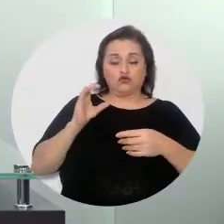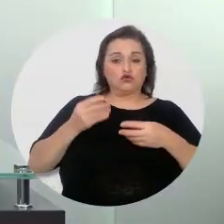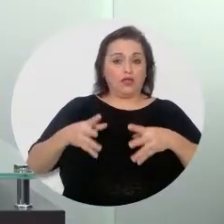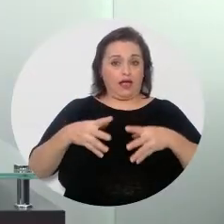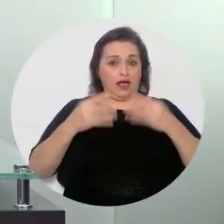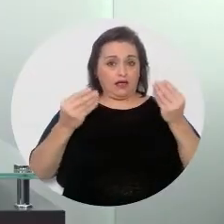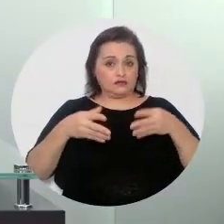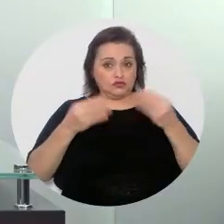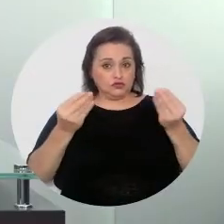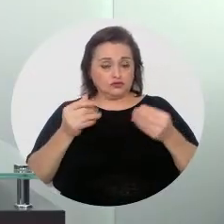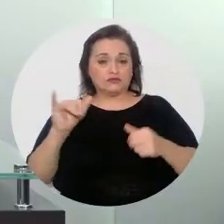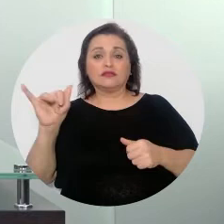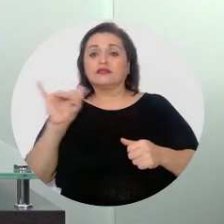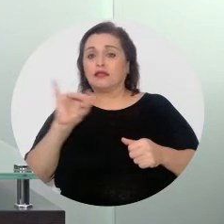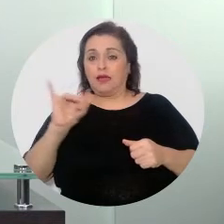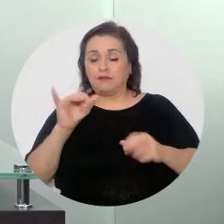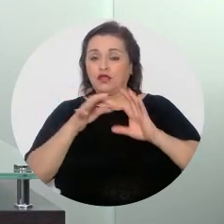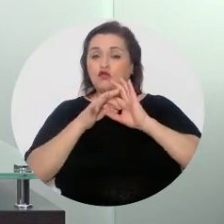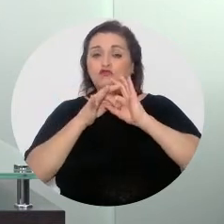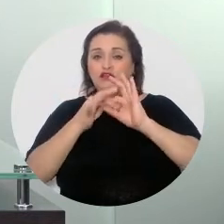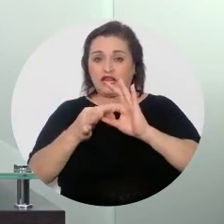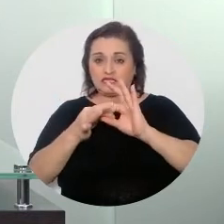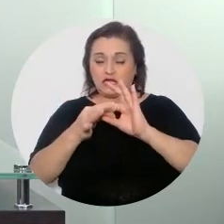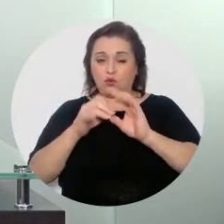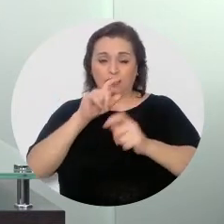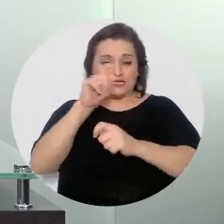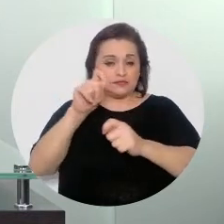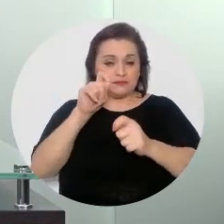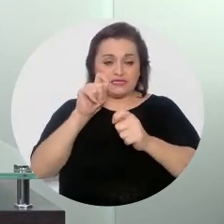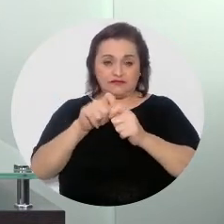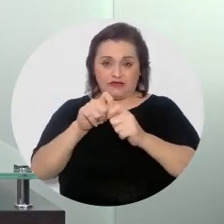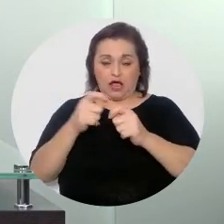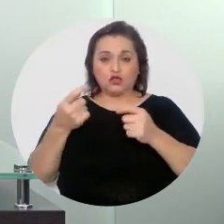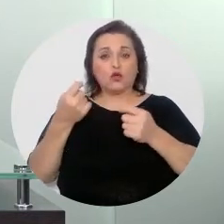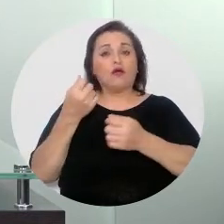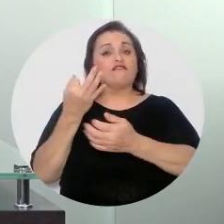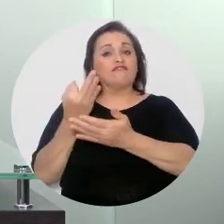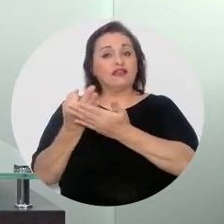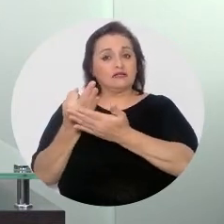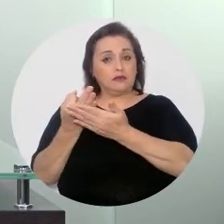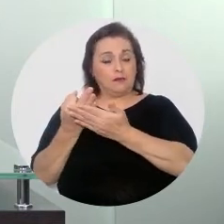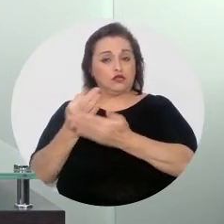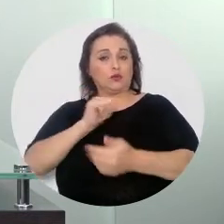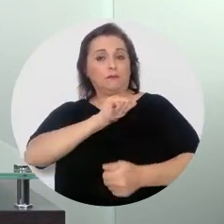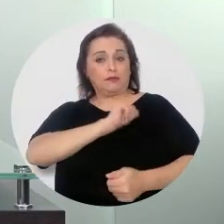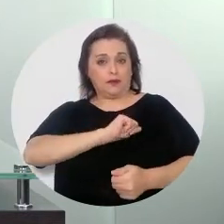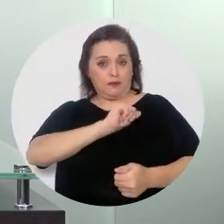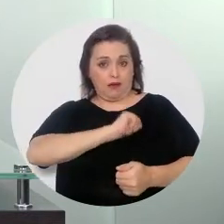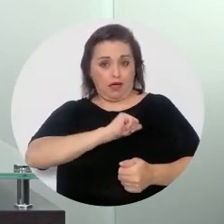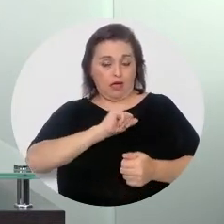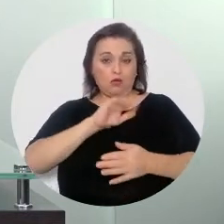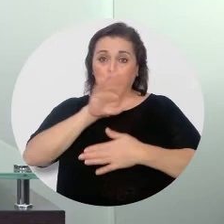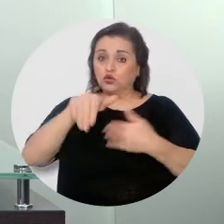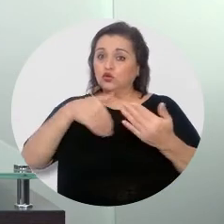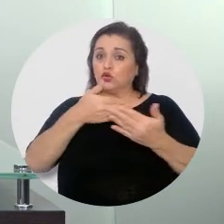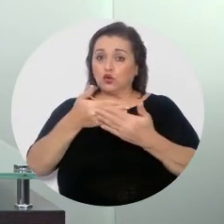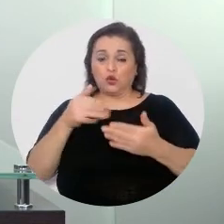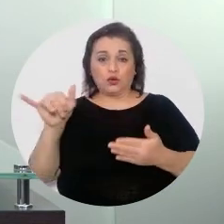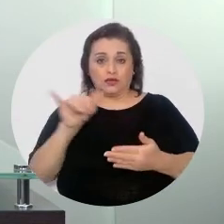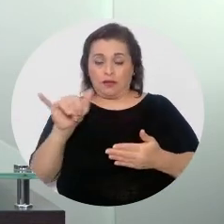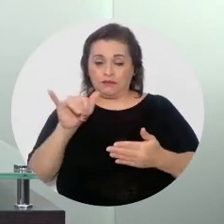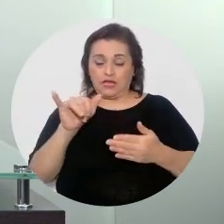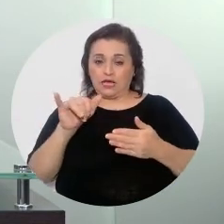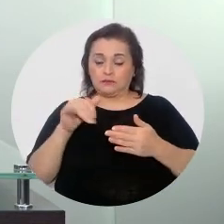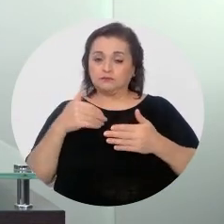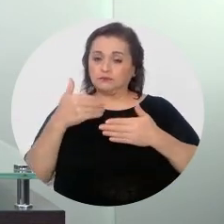reembolso de gastos, así como también con lo que tiene que ver ya específicamente con el financiamiento privado, todo